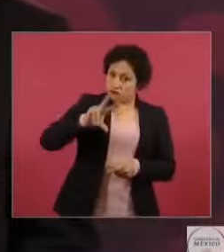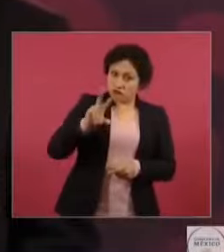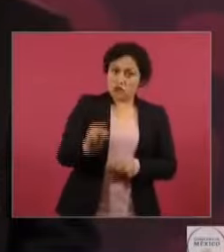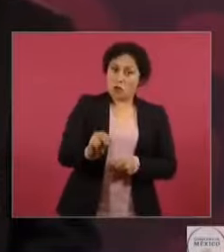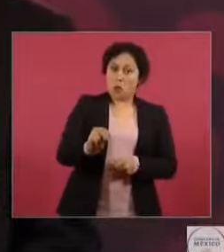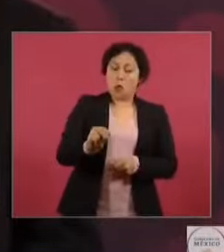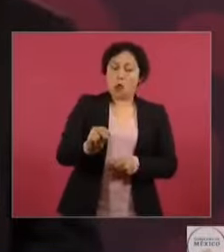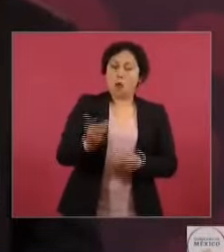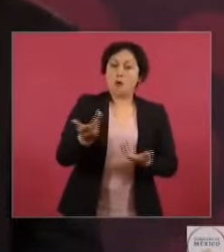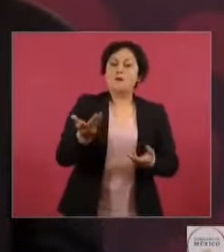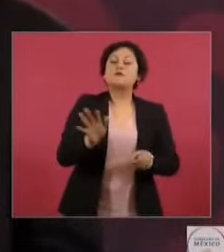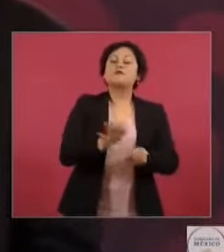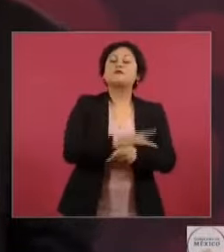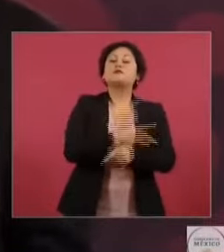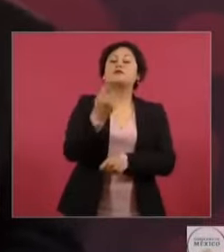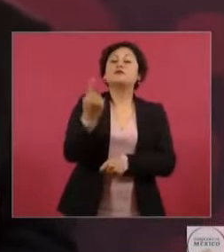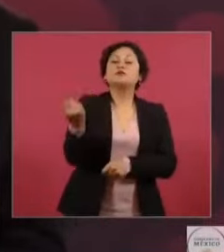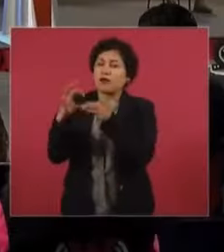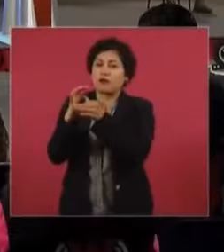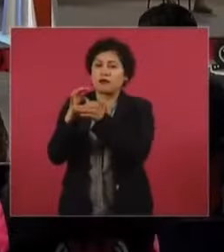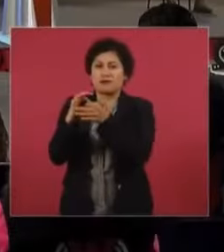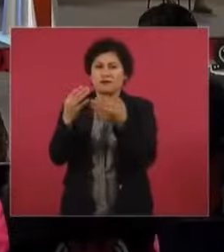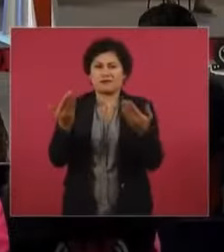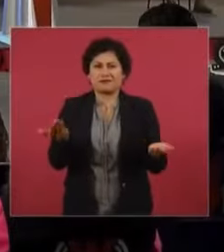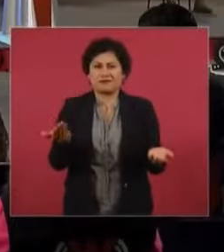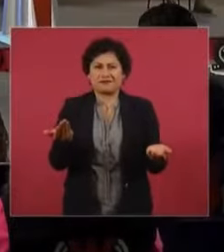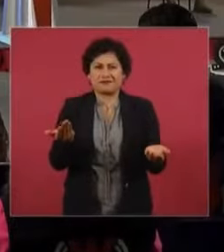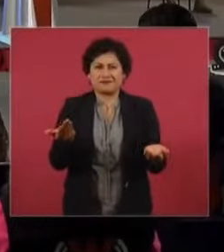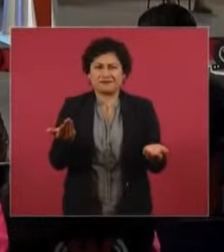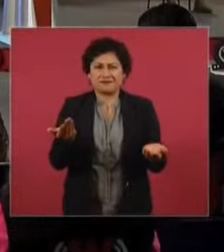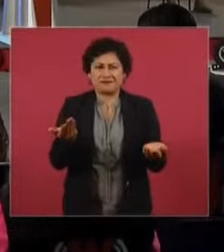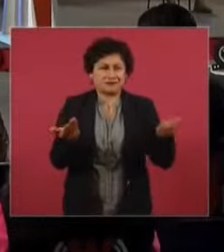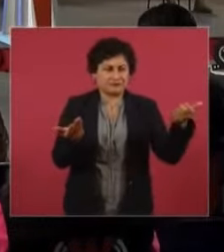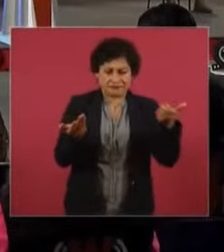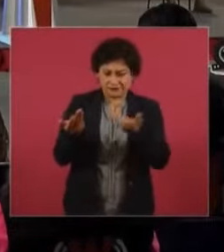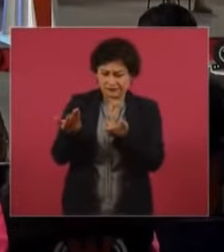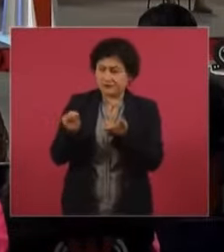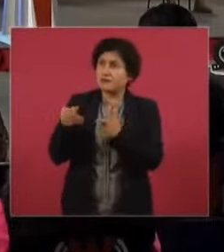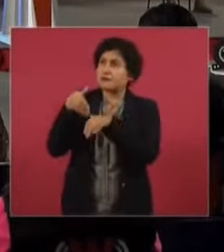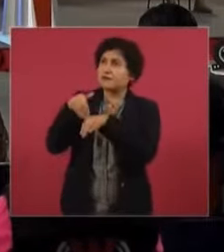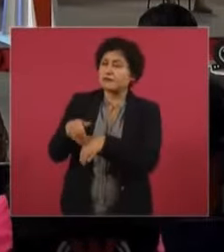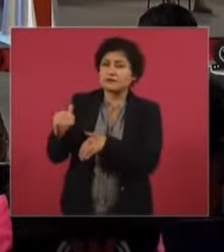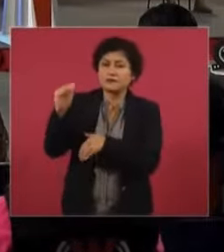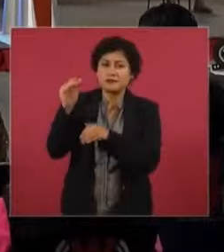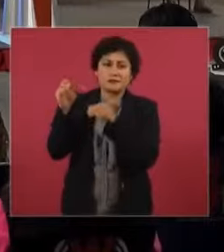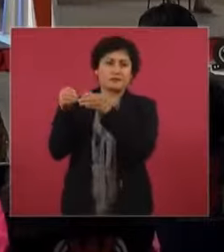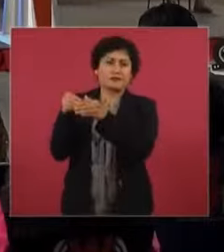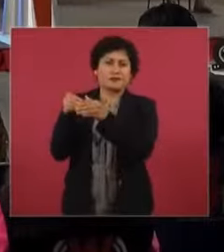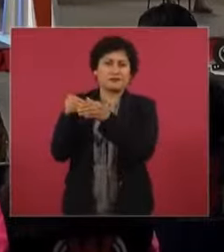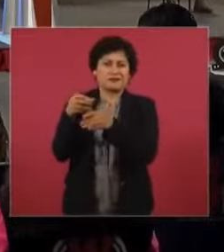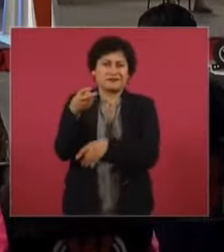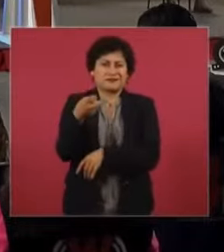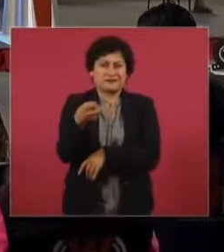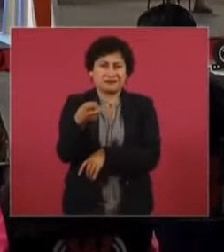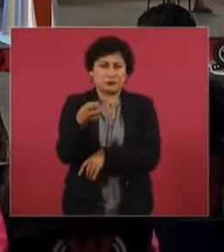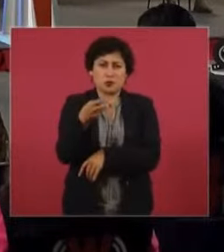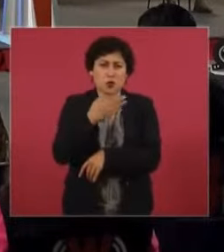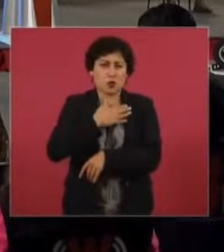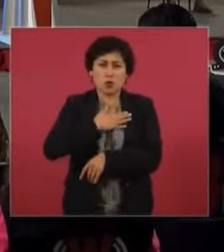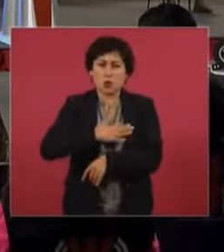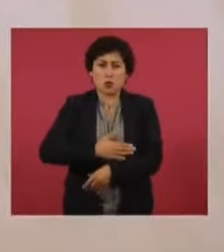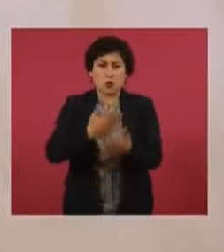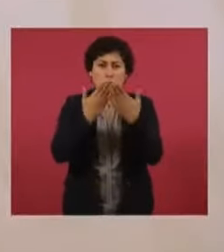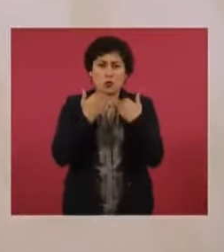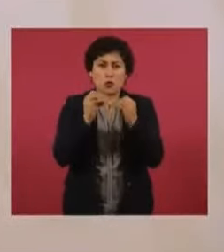este sistema de protección y guardia de datos personales. Tú me decías, en ese sentido, ¿cuál es la diferencia? Nada. Al